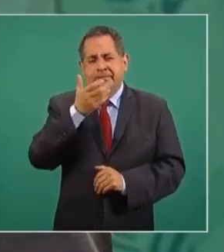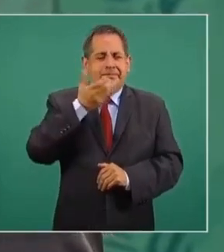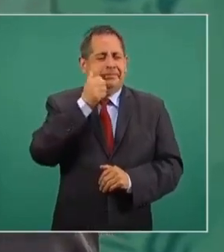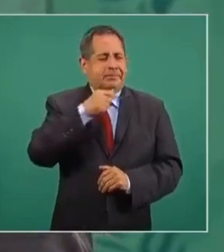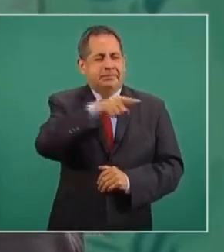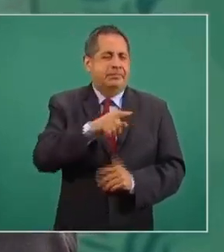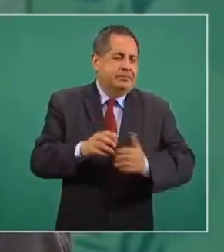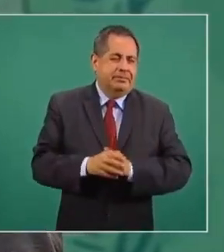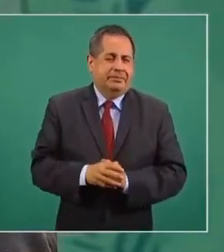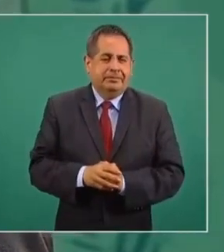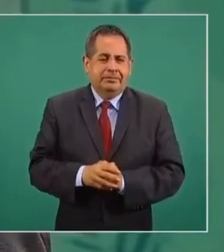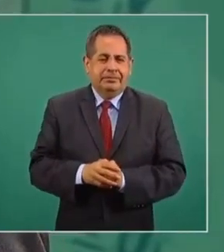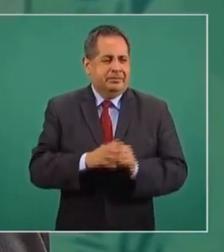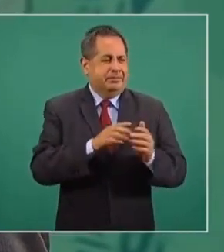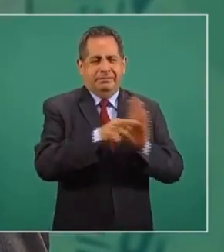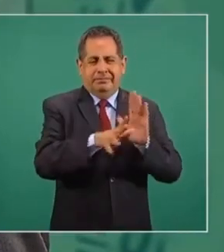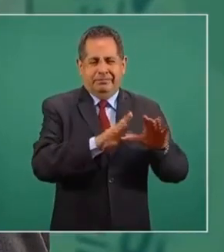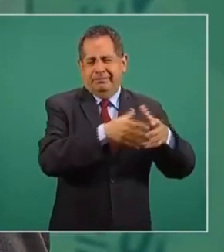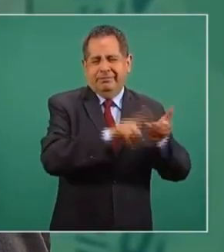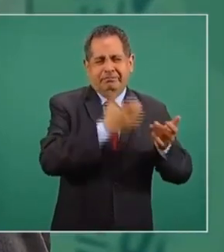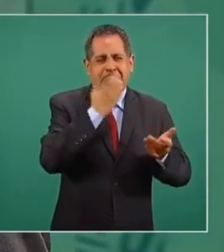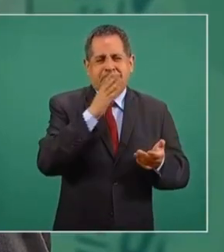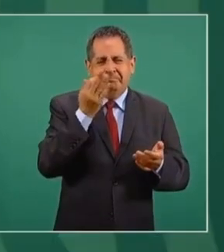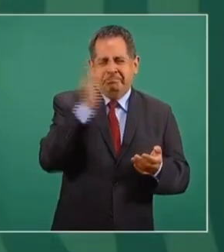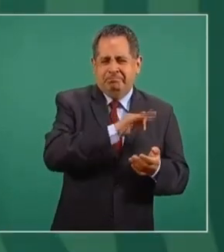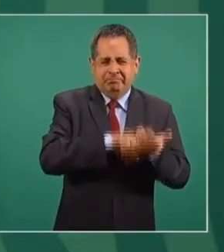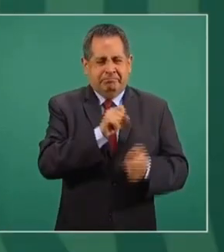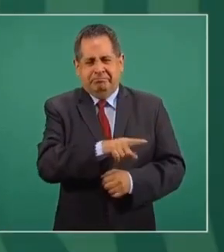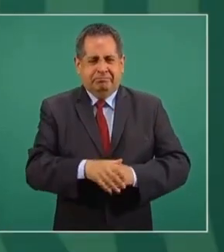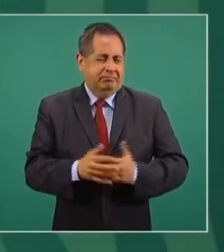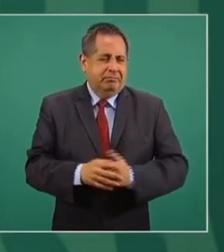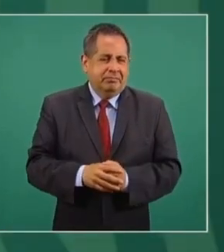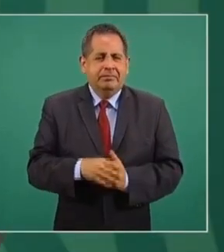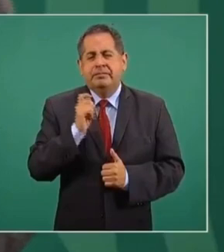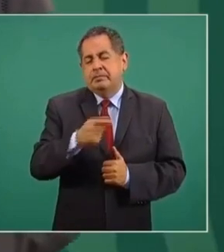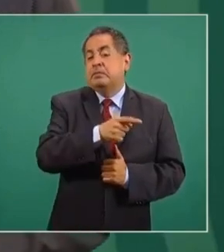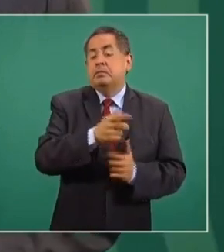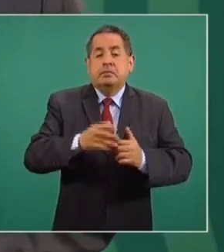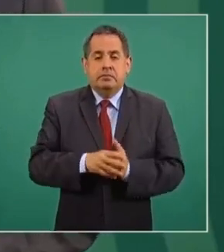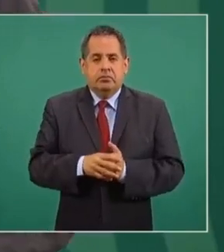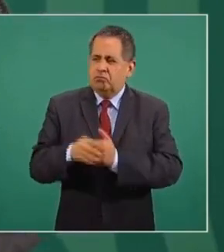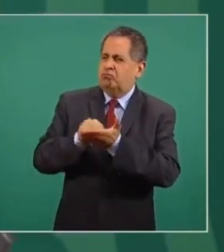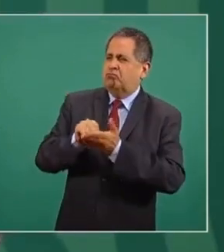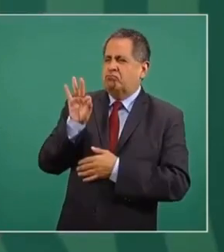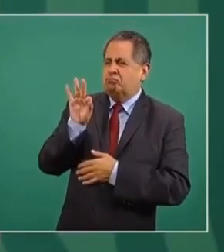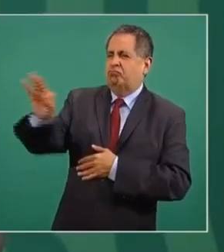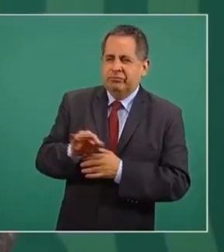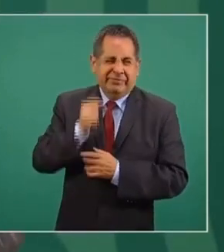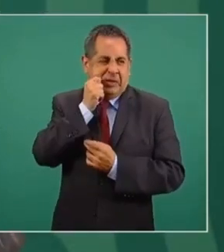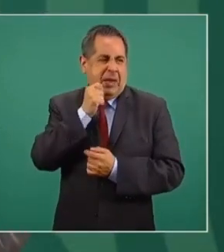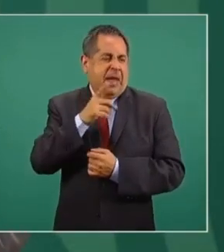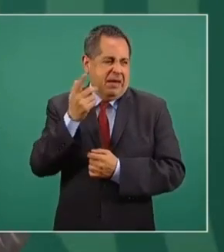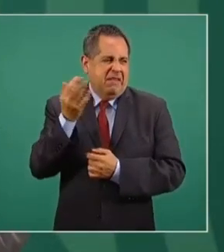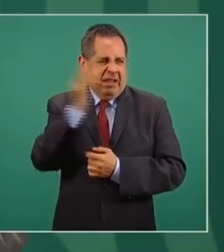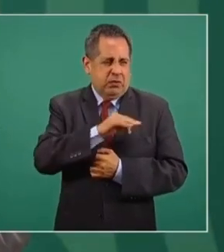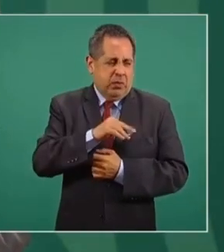máxima de AMPA de periodismo, según la cual la calumnia cuando no mancha tizna.